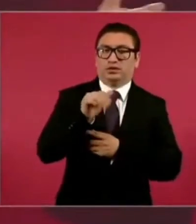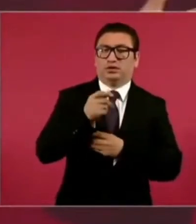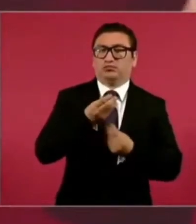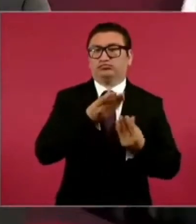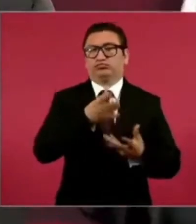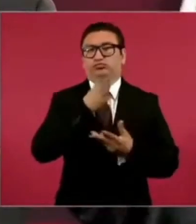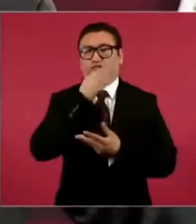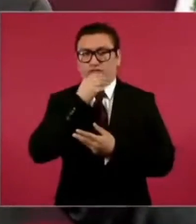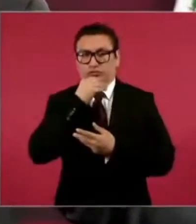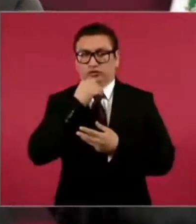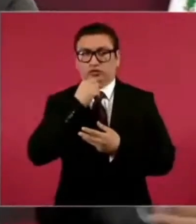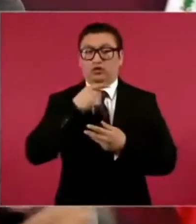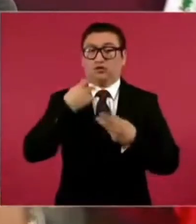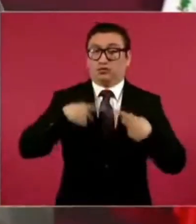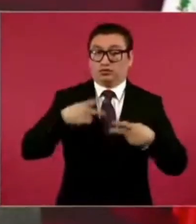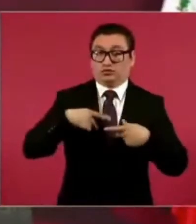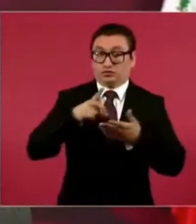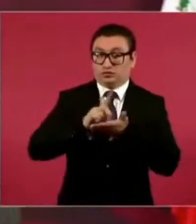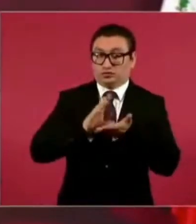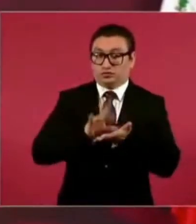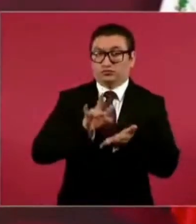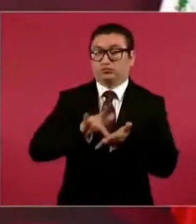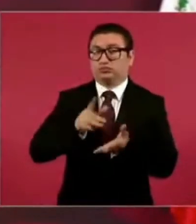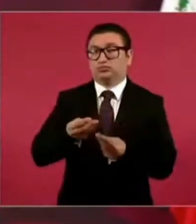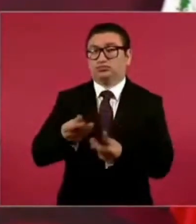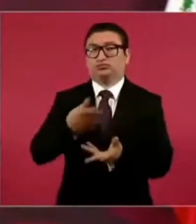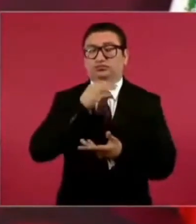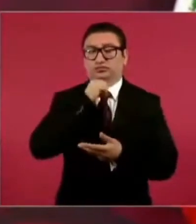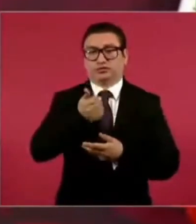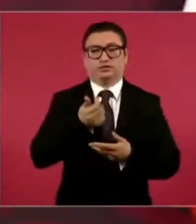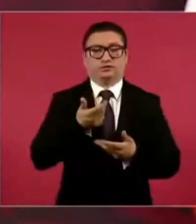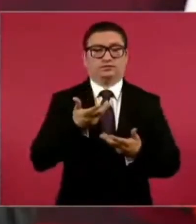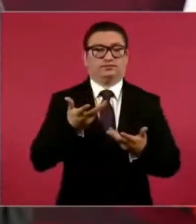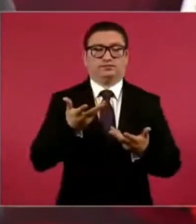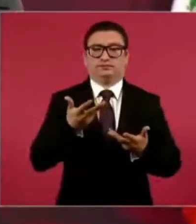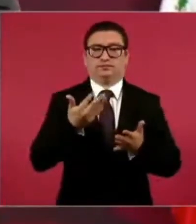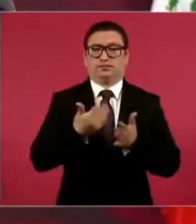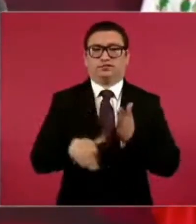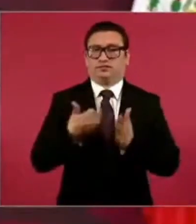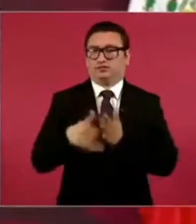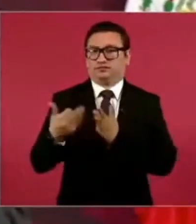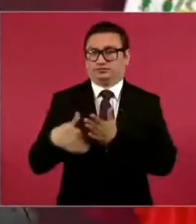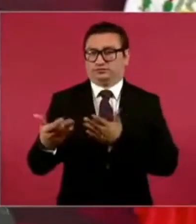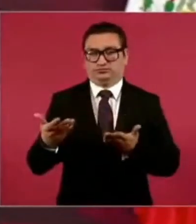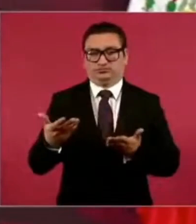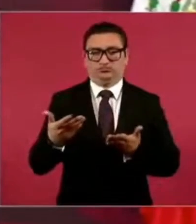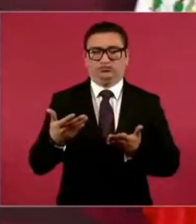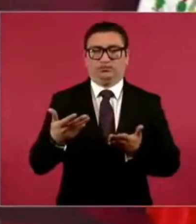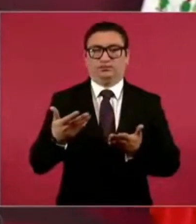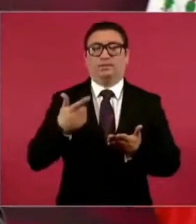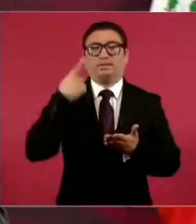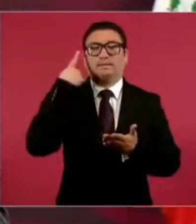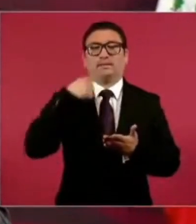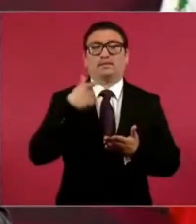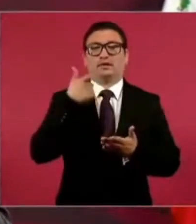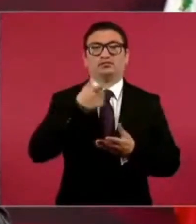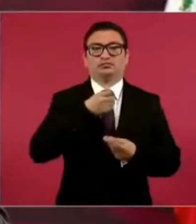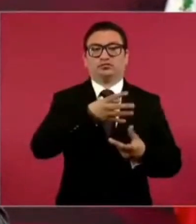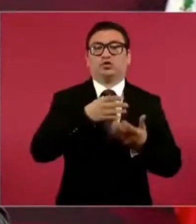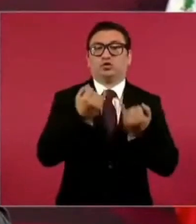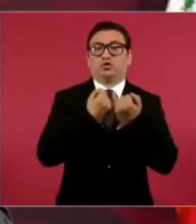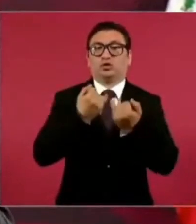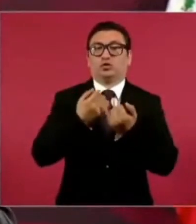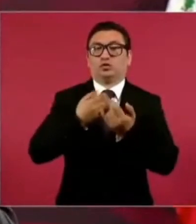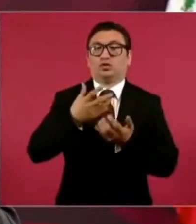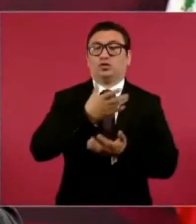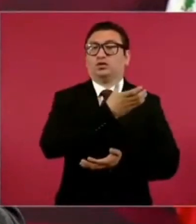alcanza para las personas con discapacidad, no alcanza para entregar los fertilizantes a